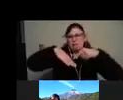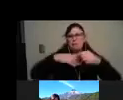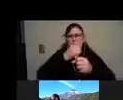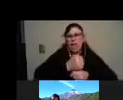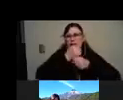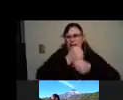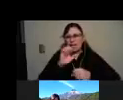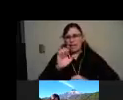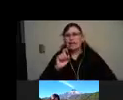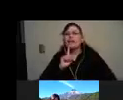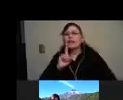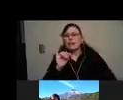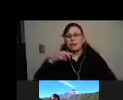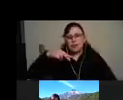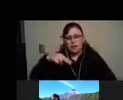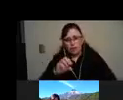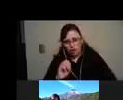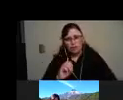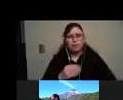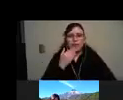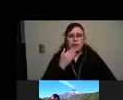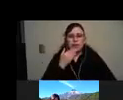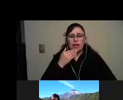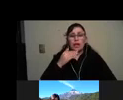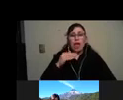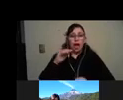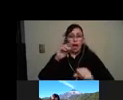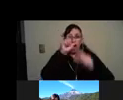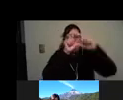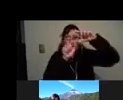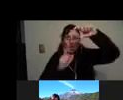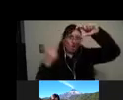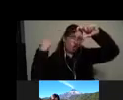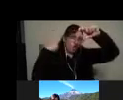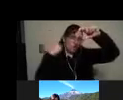lumbar acentuada, ¿cierto? Y que para realizar un movimiento de alcance